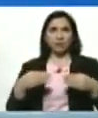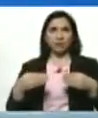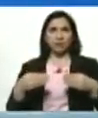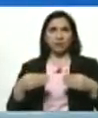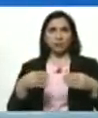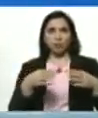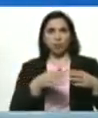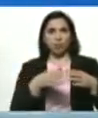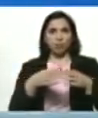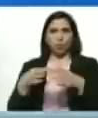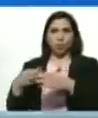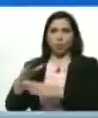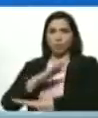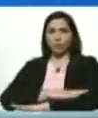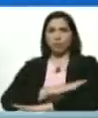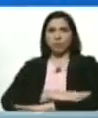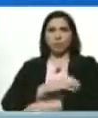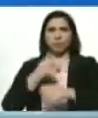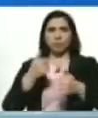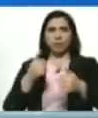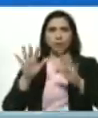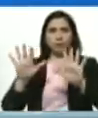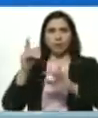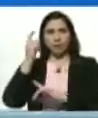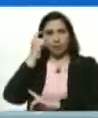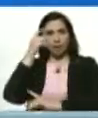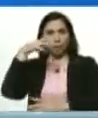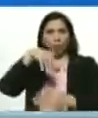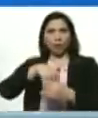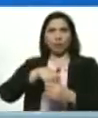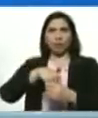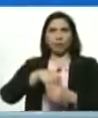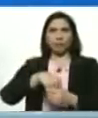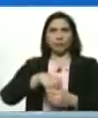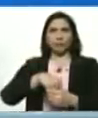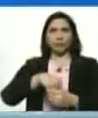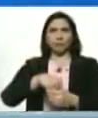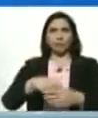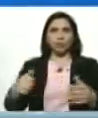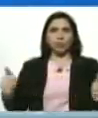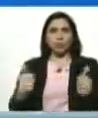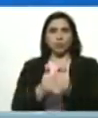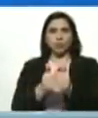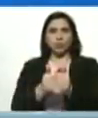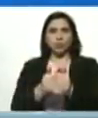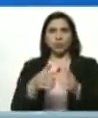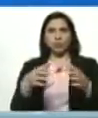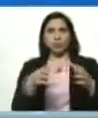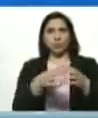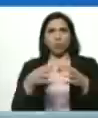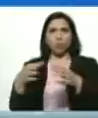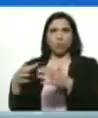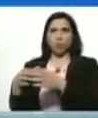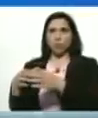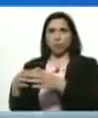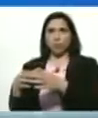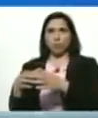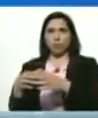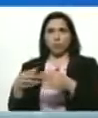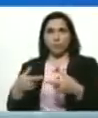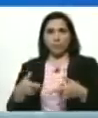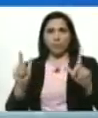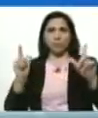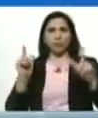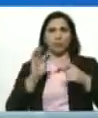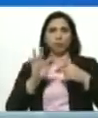organizada disciplinada y diez días de cuarentena con sectores permitidos en su